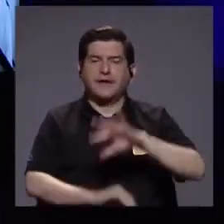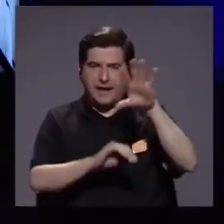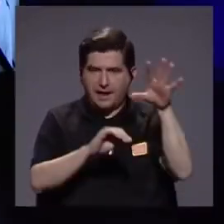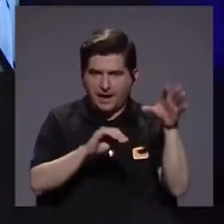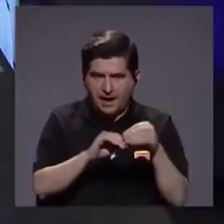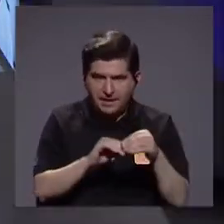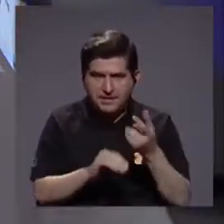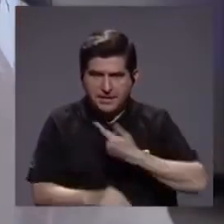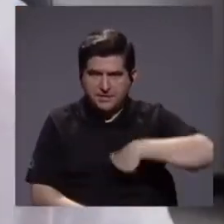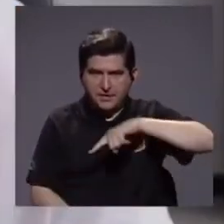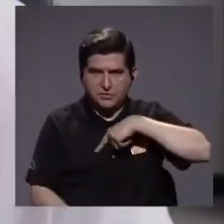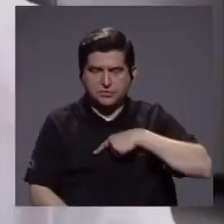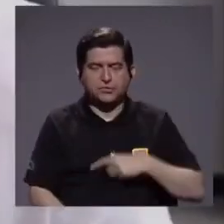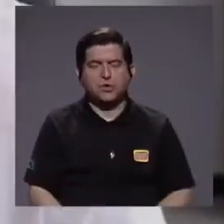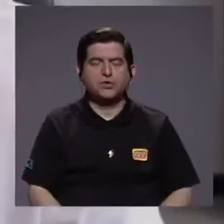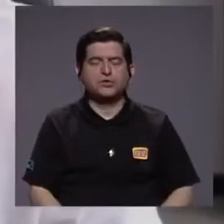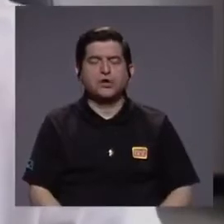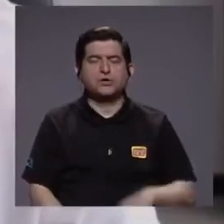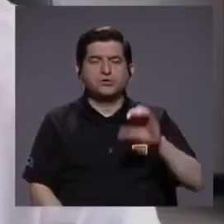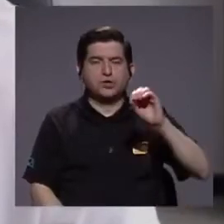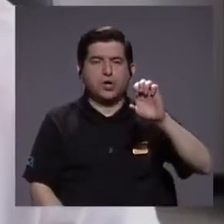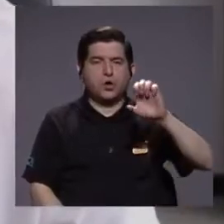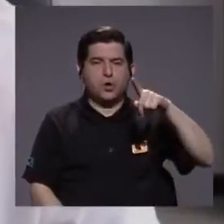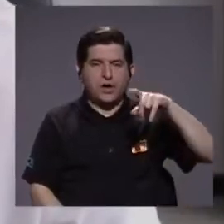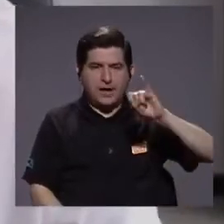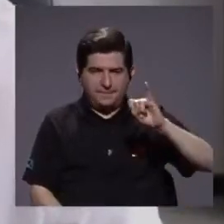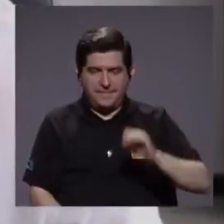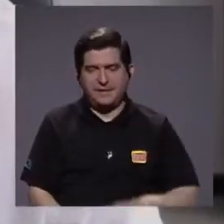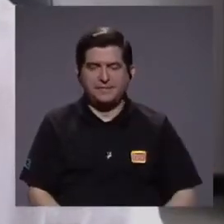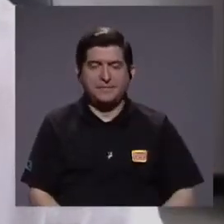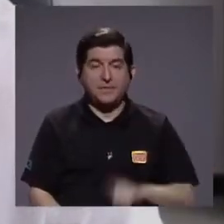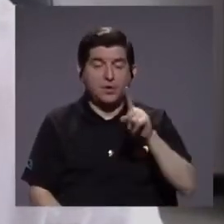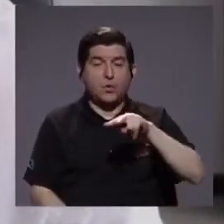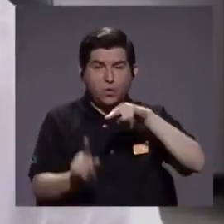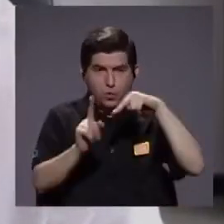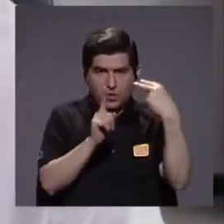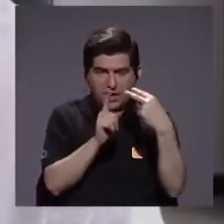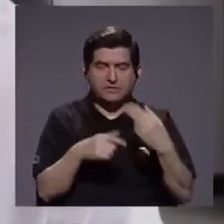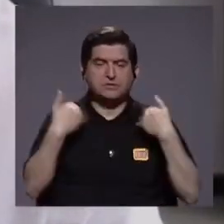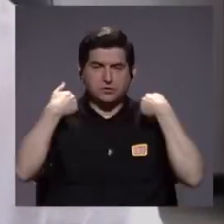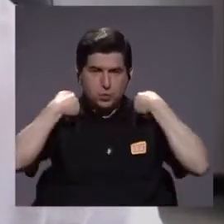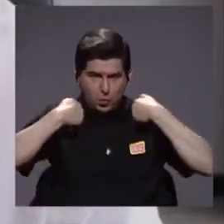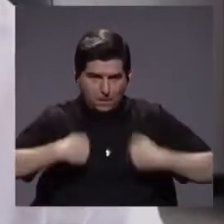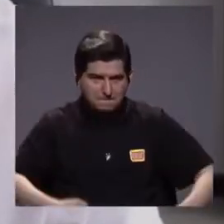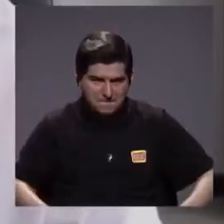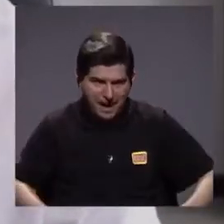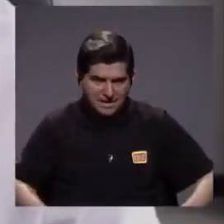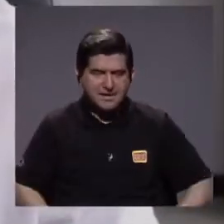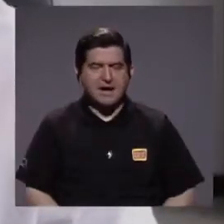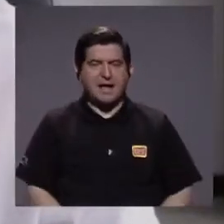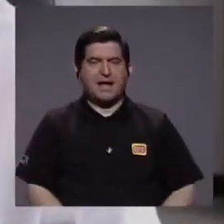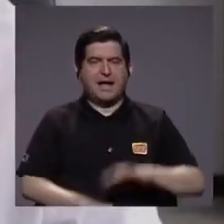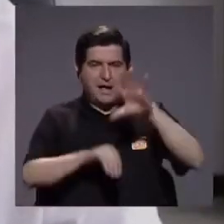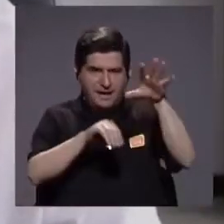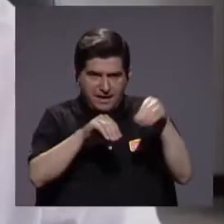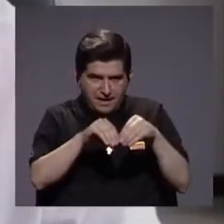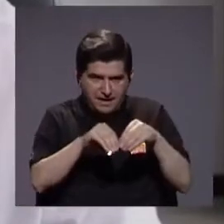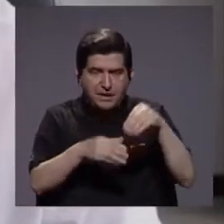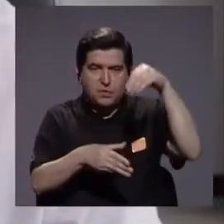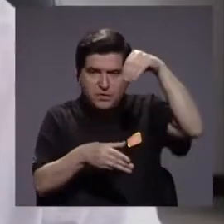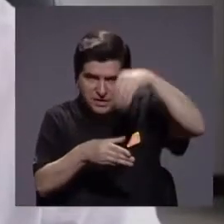Incorporaremos en la oficina ejecutora de planes de inversión una visión humana, inclusiva y